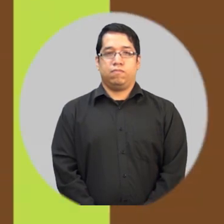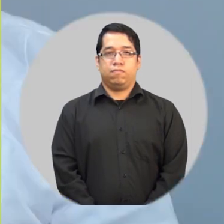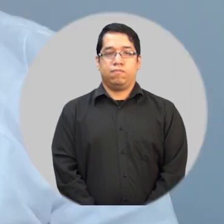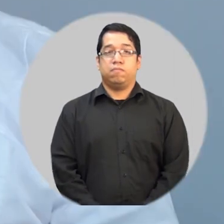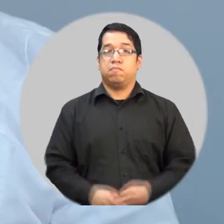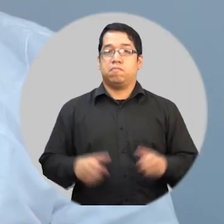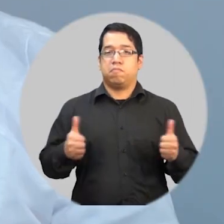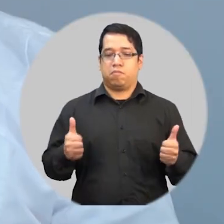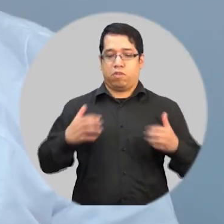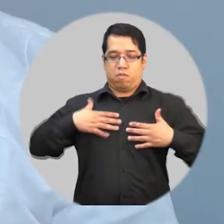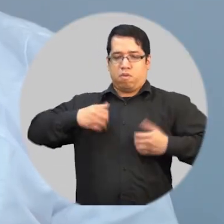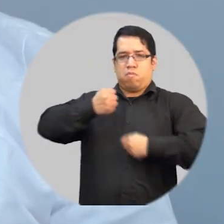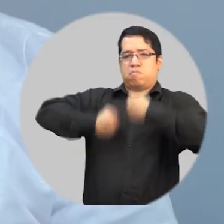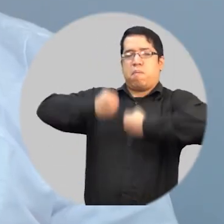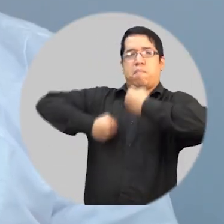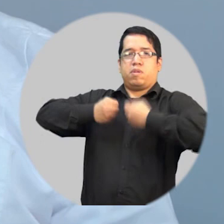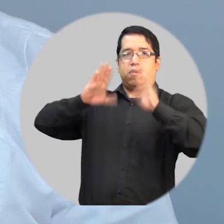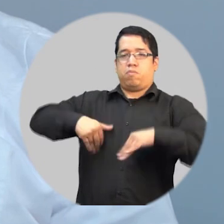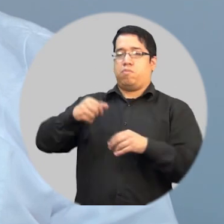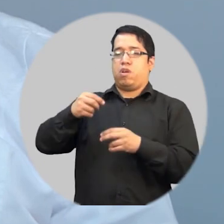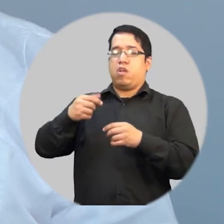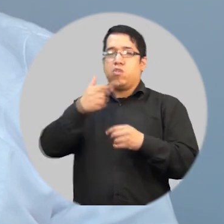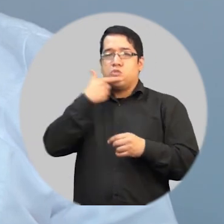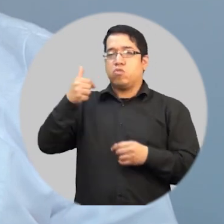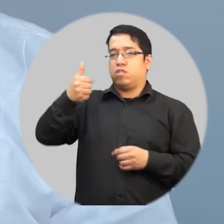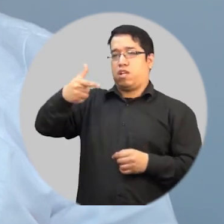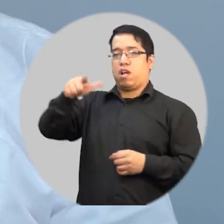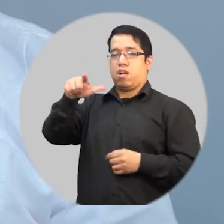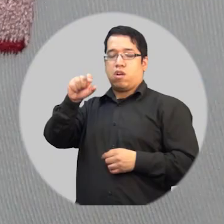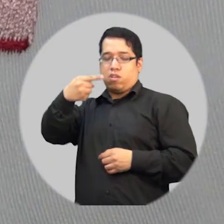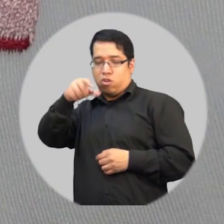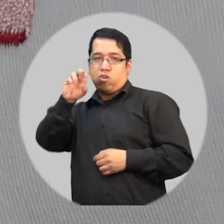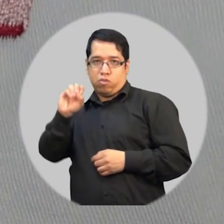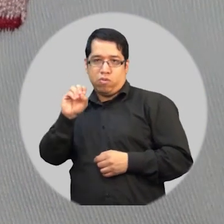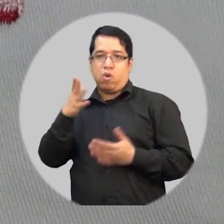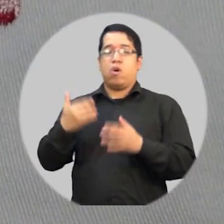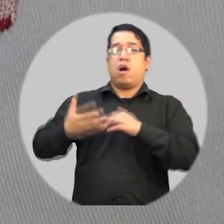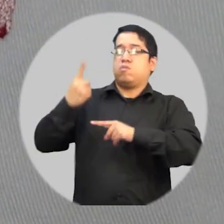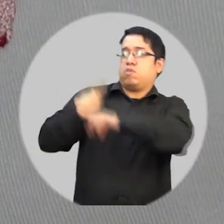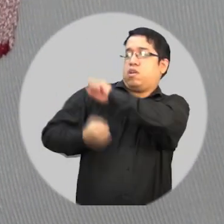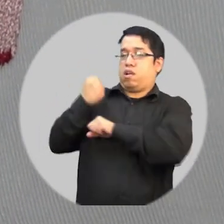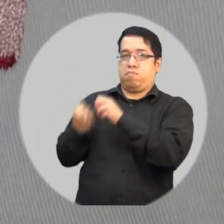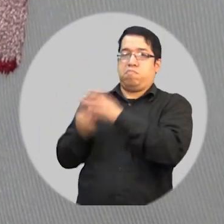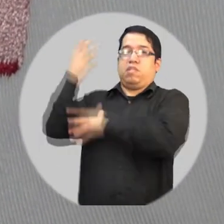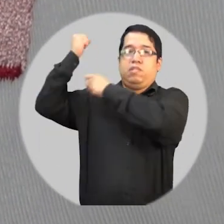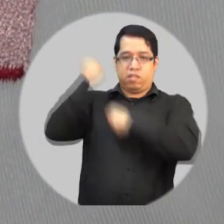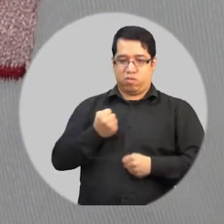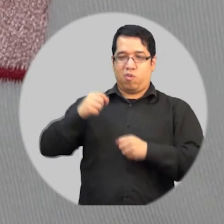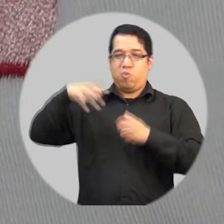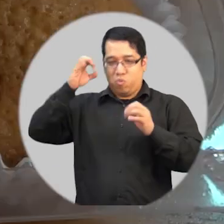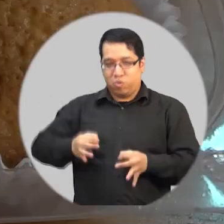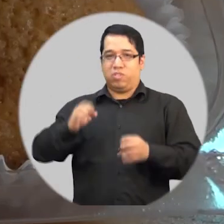Mi emprendimiento es Dulce Hilo y surgió hace un año, justamente en la pandemia. Bueno, a mí siempre me gustó